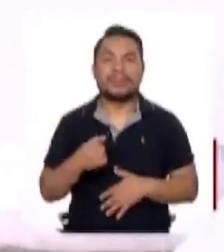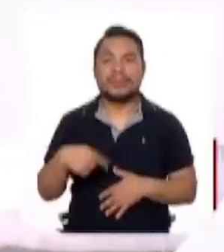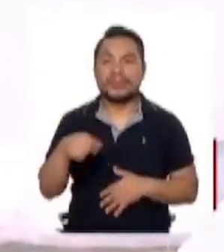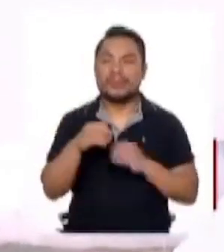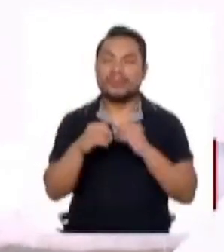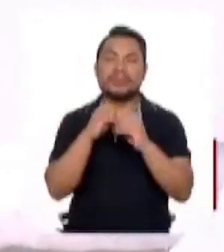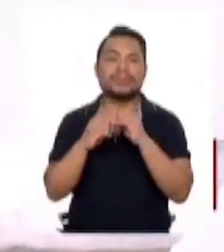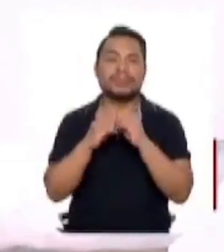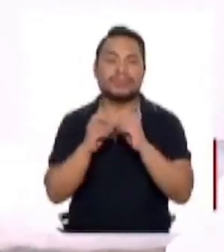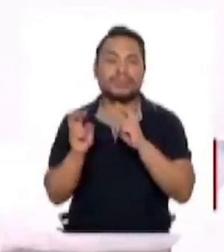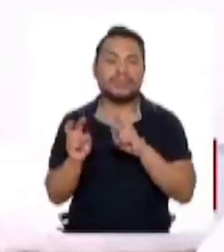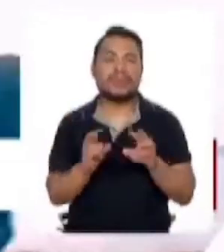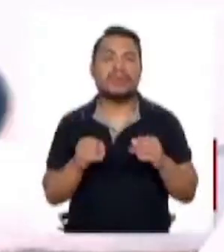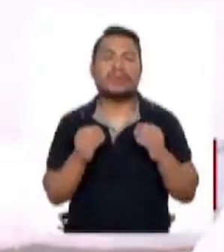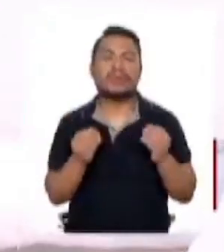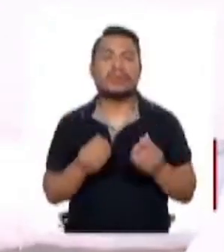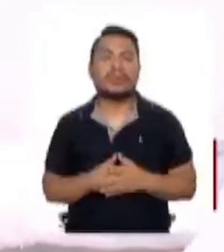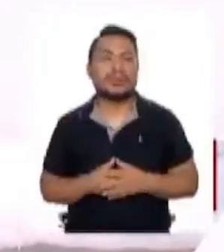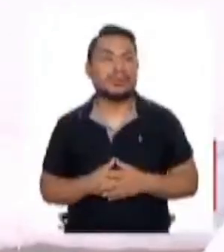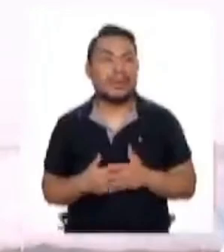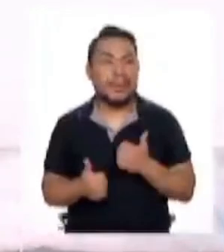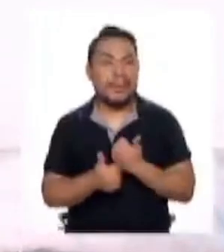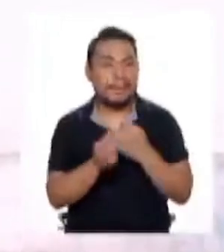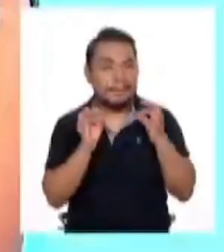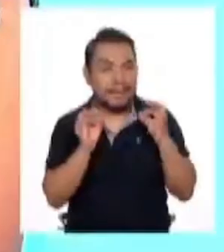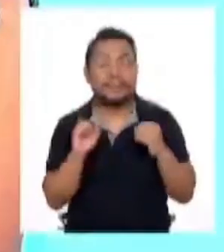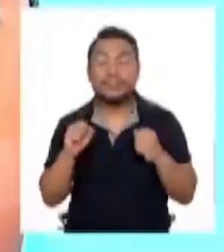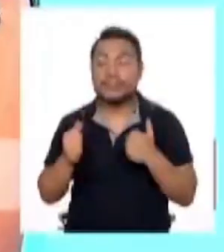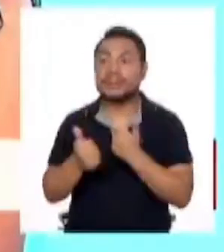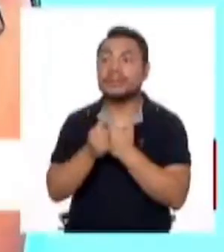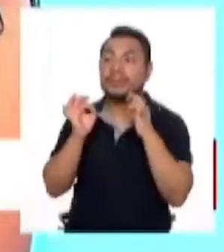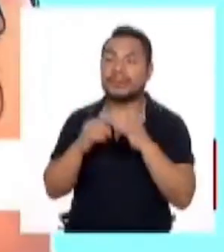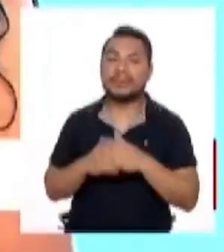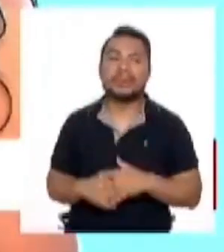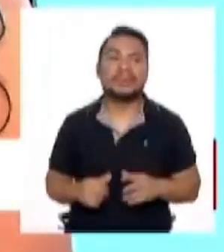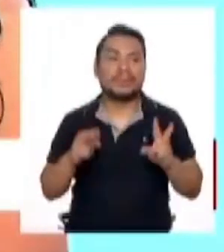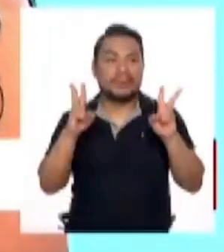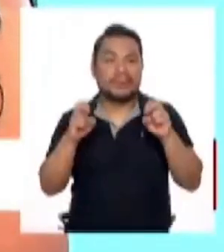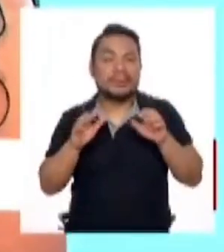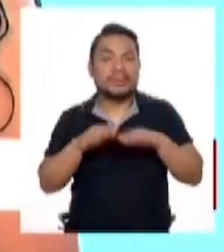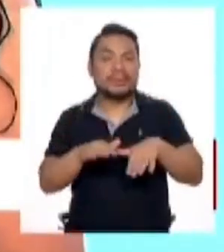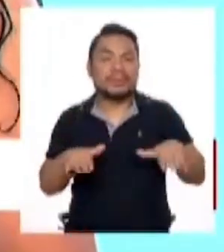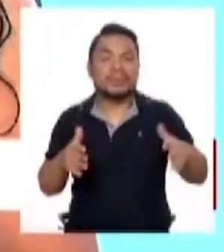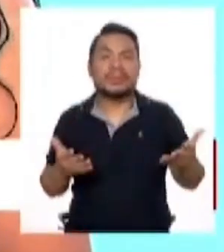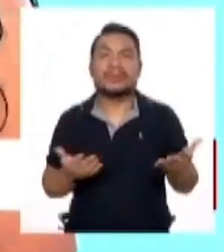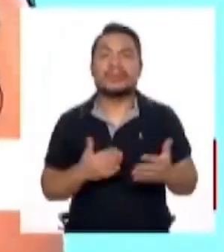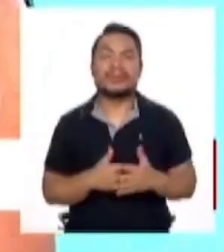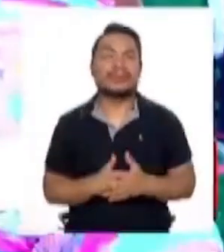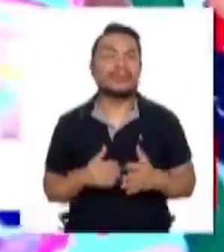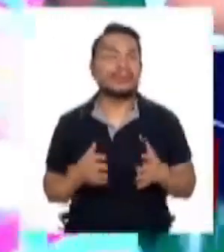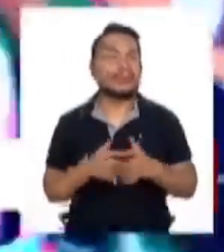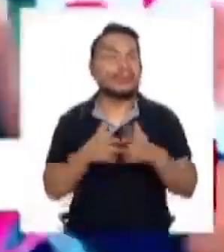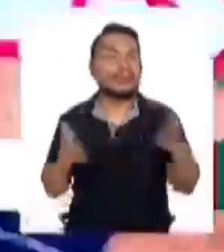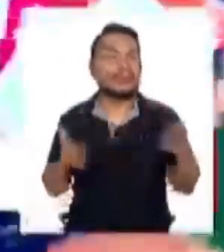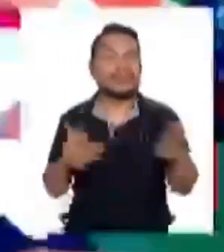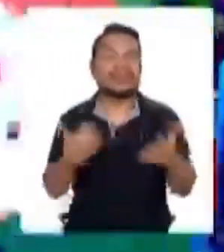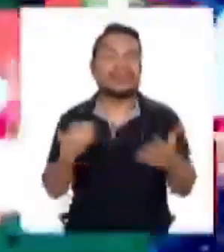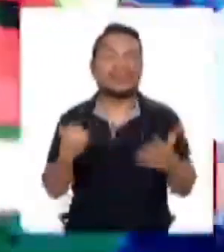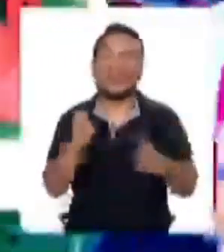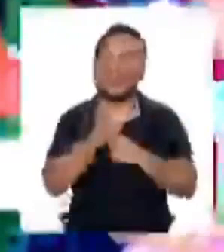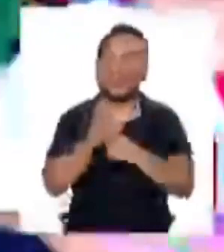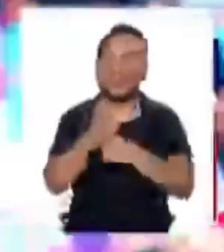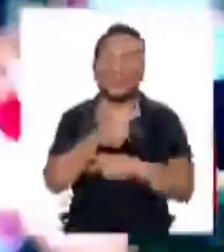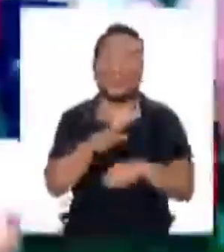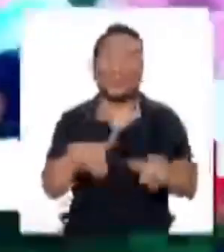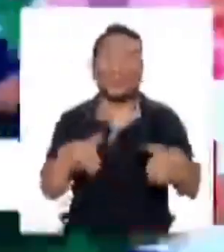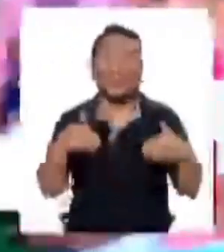esas observaciones porque... De alto riesgo. Son de alto riesgo. El tema de los niños es bastante delicado, en el que ellos